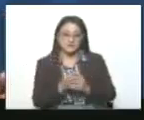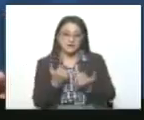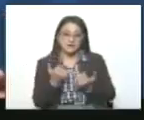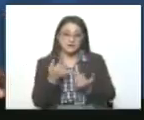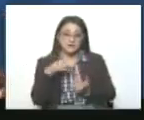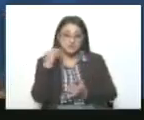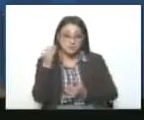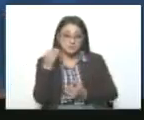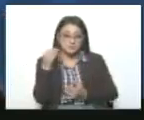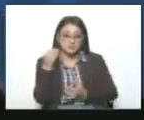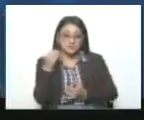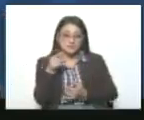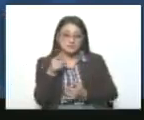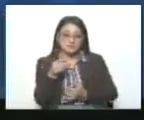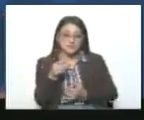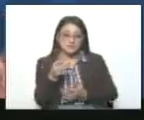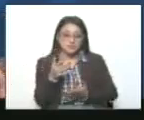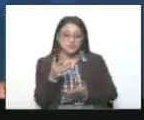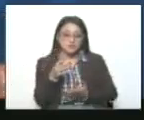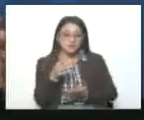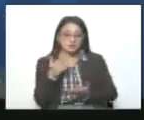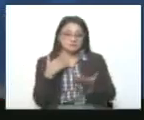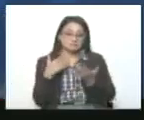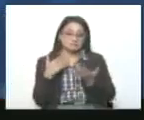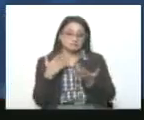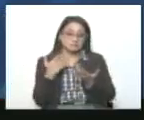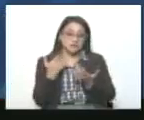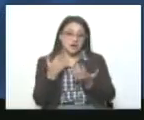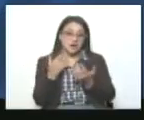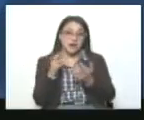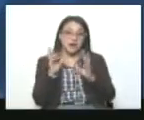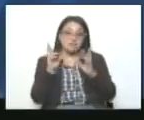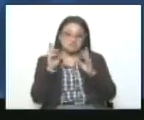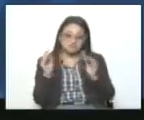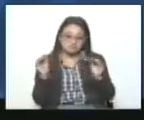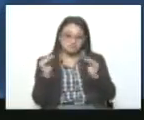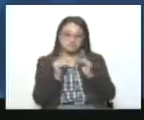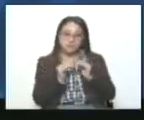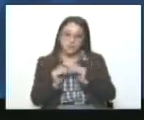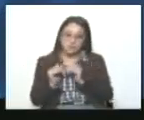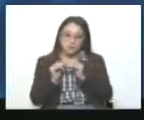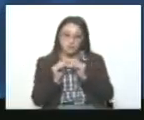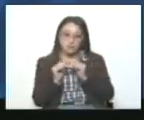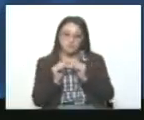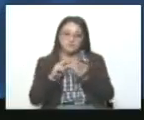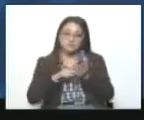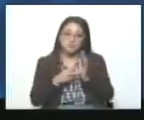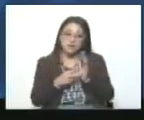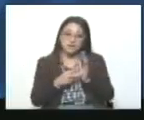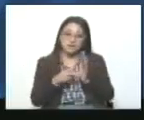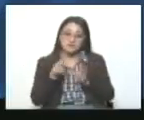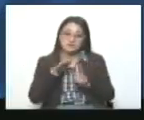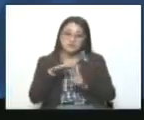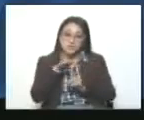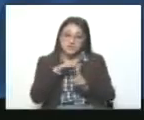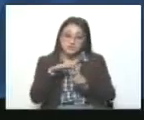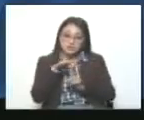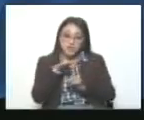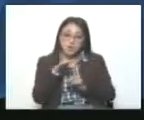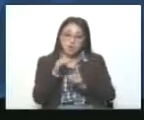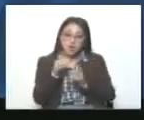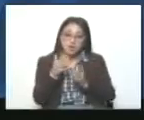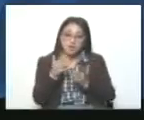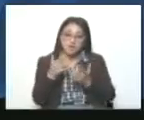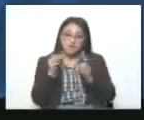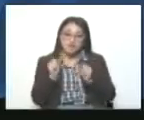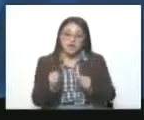que es algo sin precedente, porque logramos estabilizar en una situación extrema de restricción